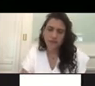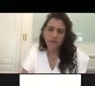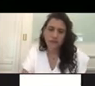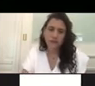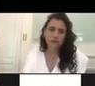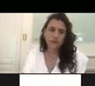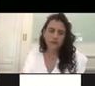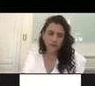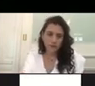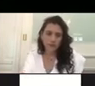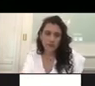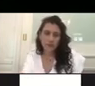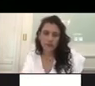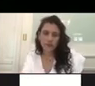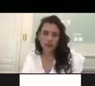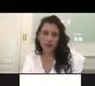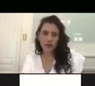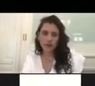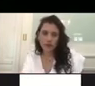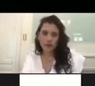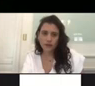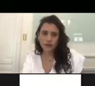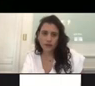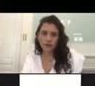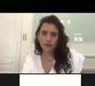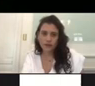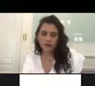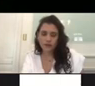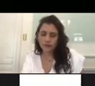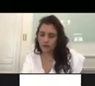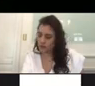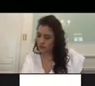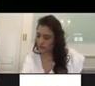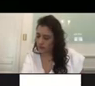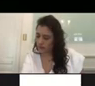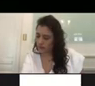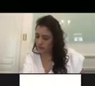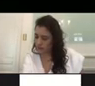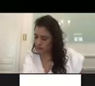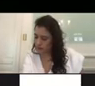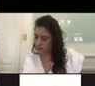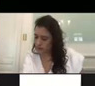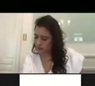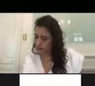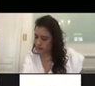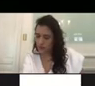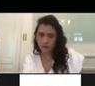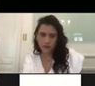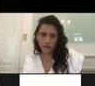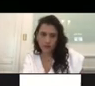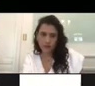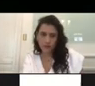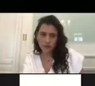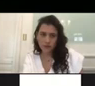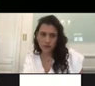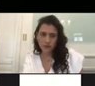creo que Houston nos dejó con mucho que ir trabajando y profundizar. Muchas gracias, equipo Houston. Y bueno, la última de nuestras